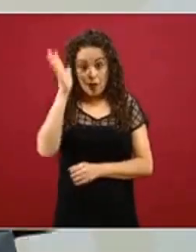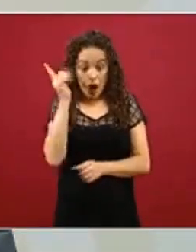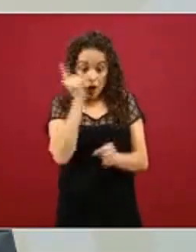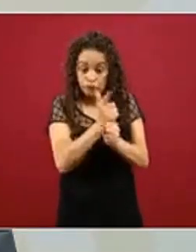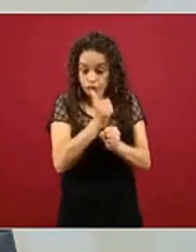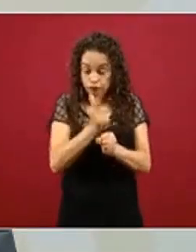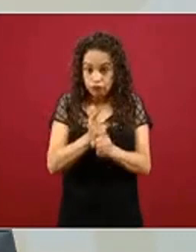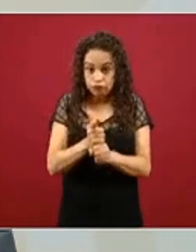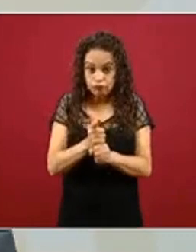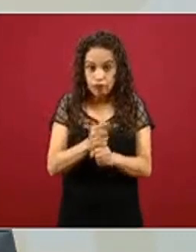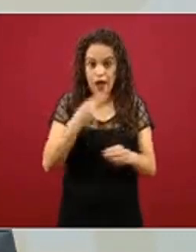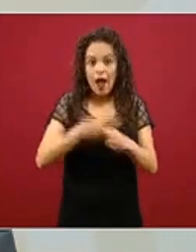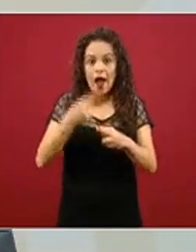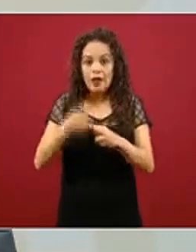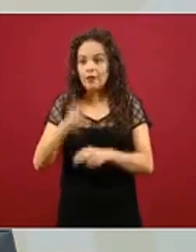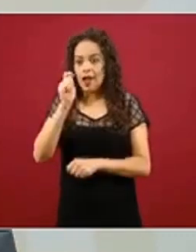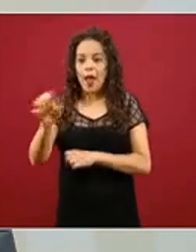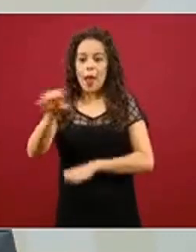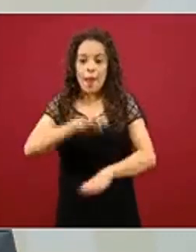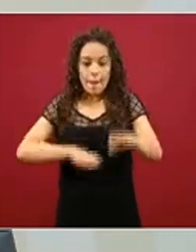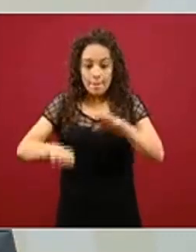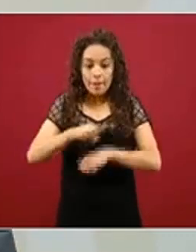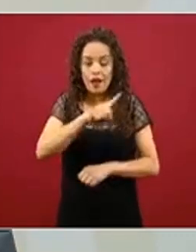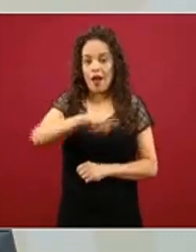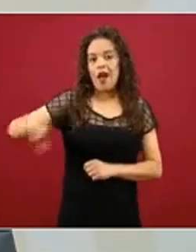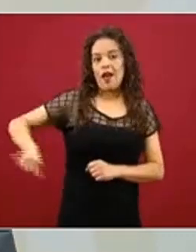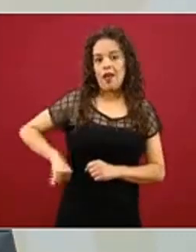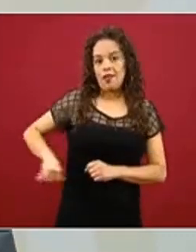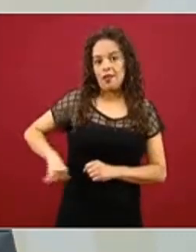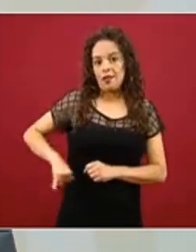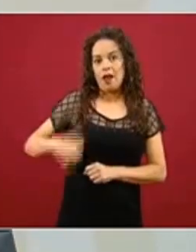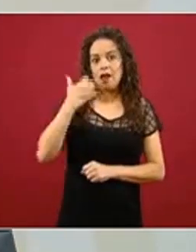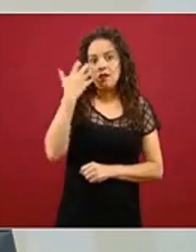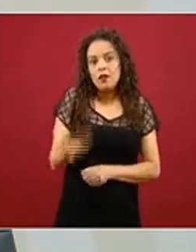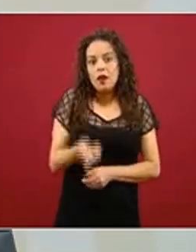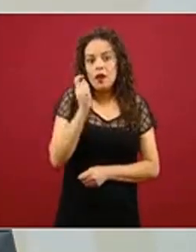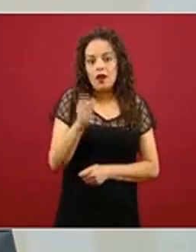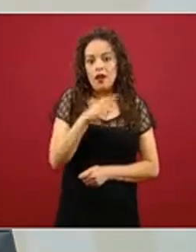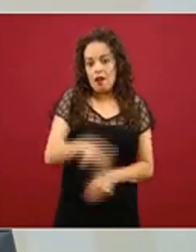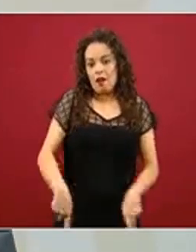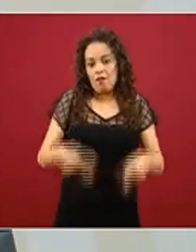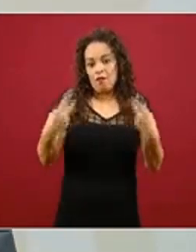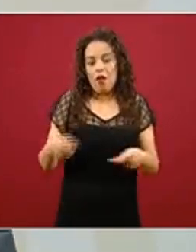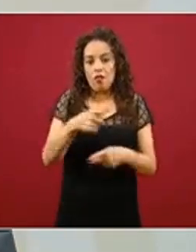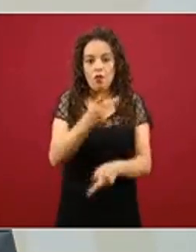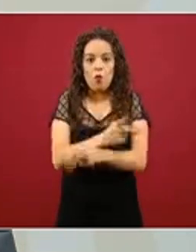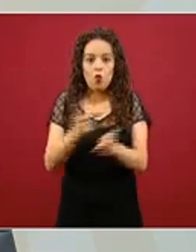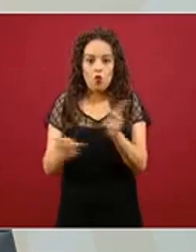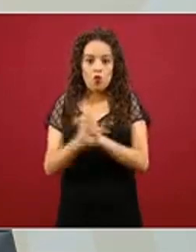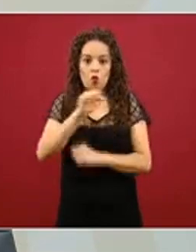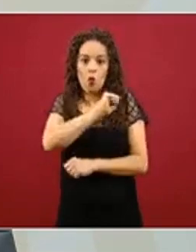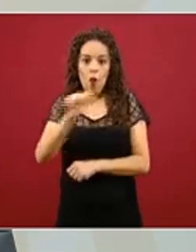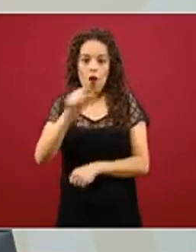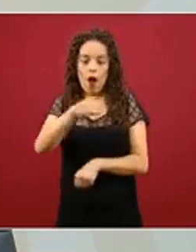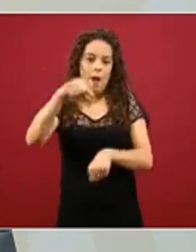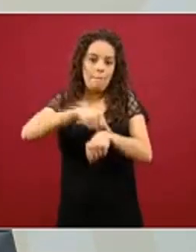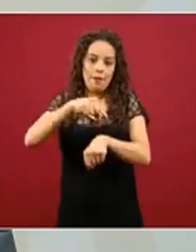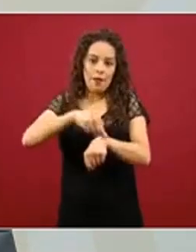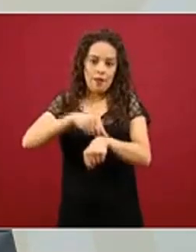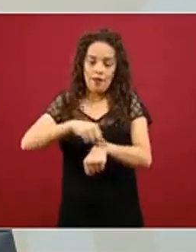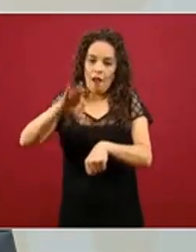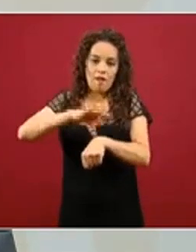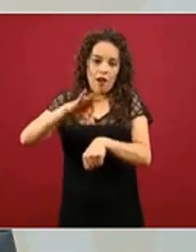empresas que, por razones de que son empresas y les interesa comercializar productos farmacéuticos, están interesadas